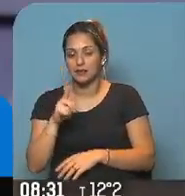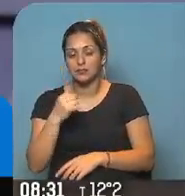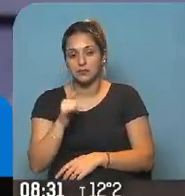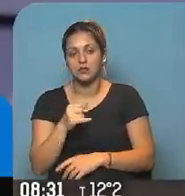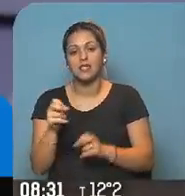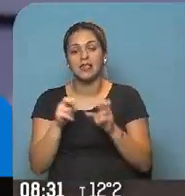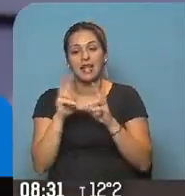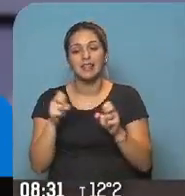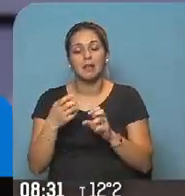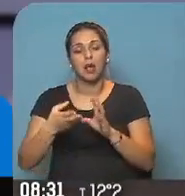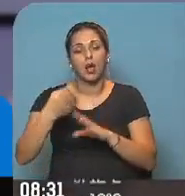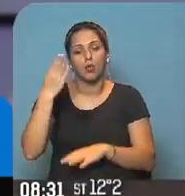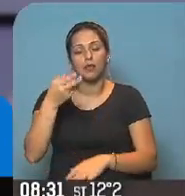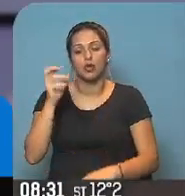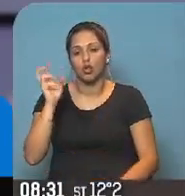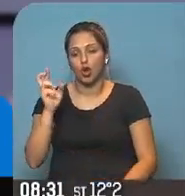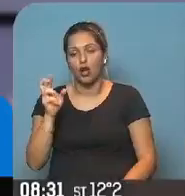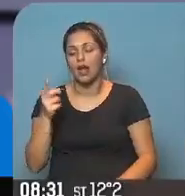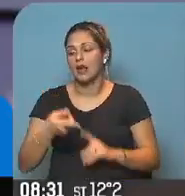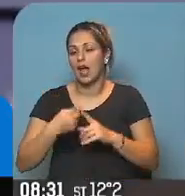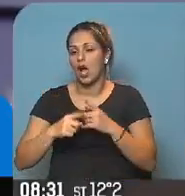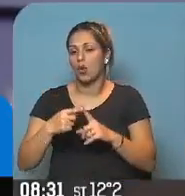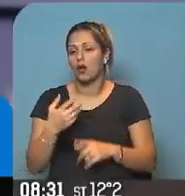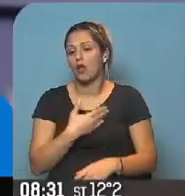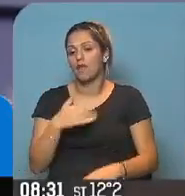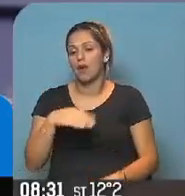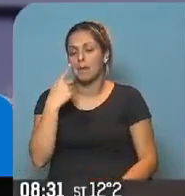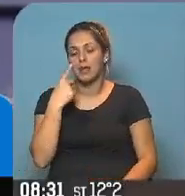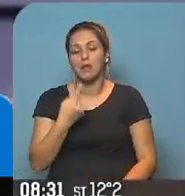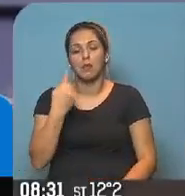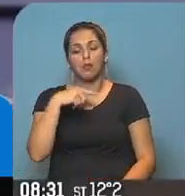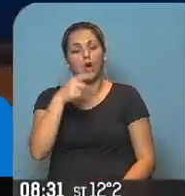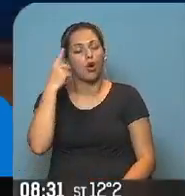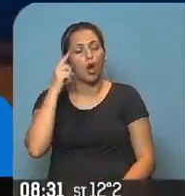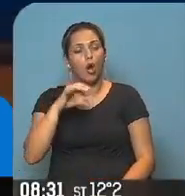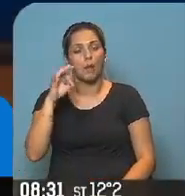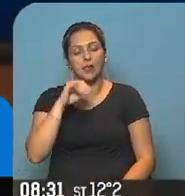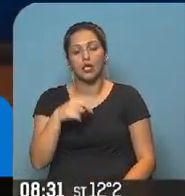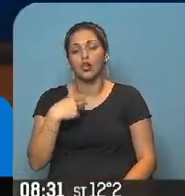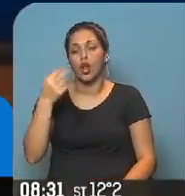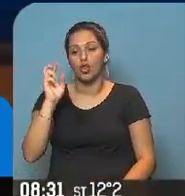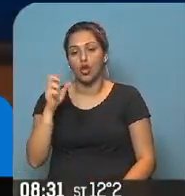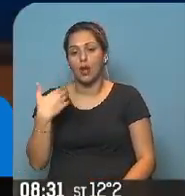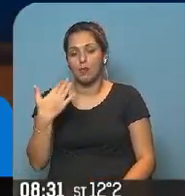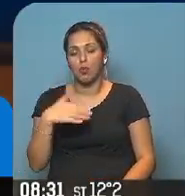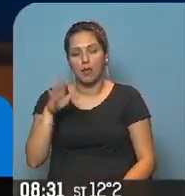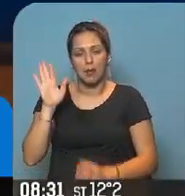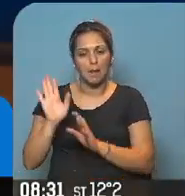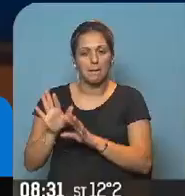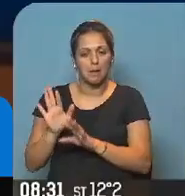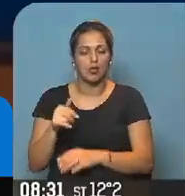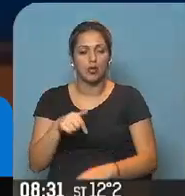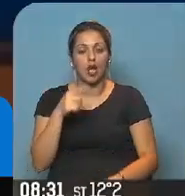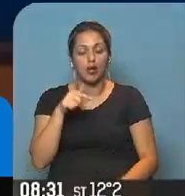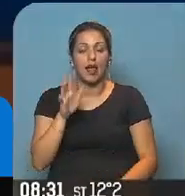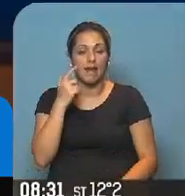tema inflación, tema dólar, tema acuerdo con el Fondo Monetario Internacional. Primera visión. El dólar se puede calmar un poco en estos días, hay